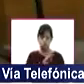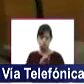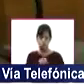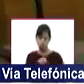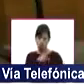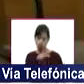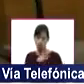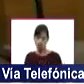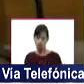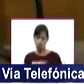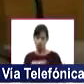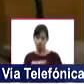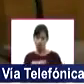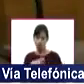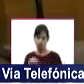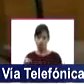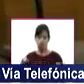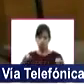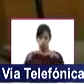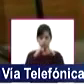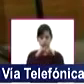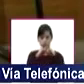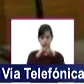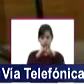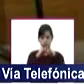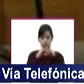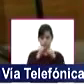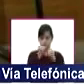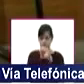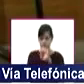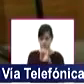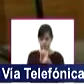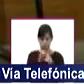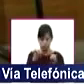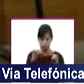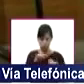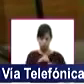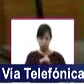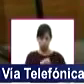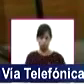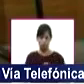de Comunicación Social. Esto se hace